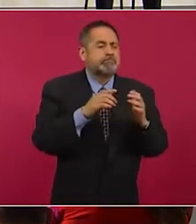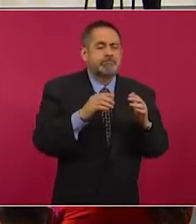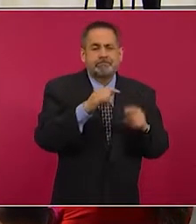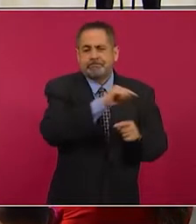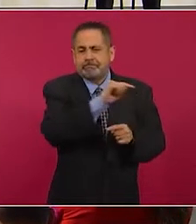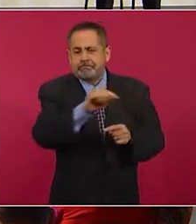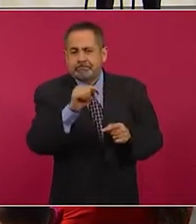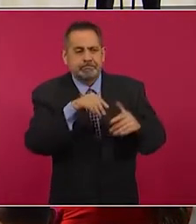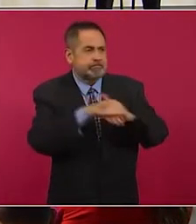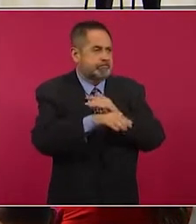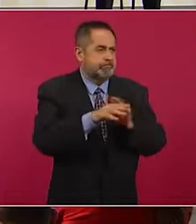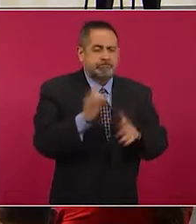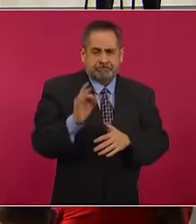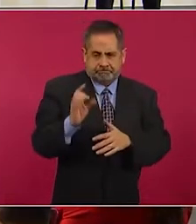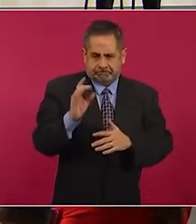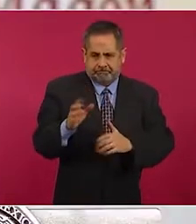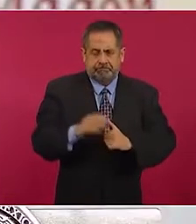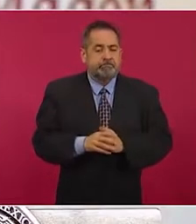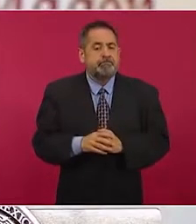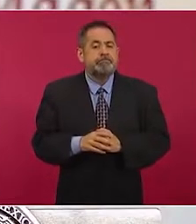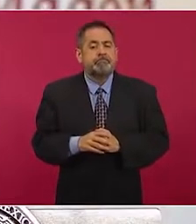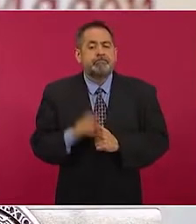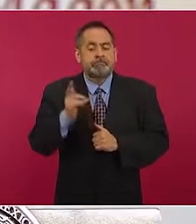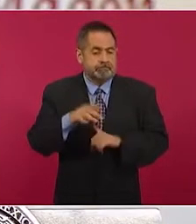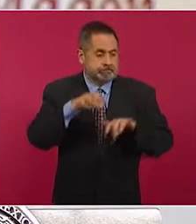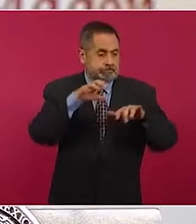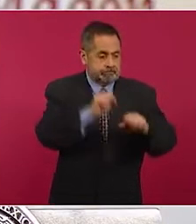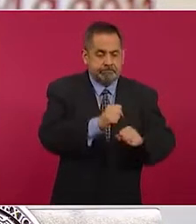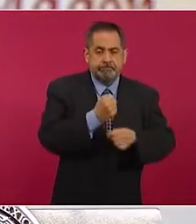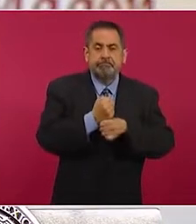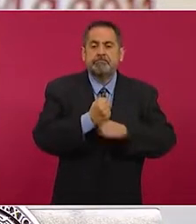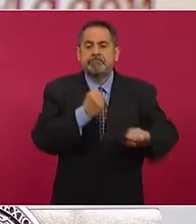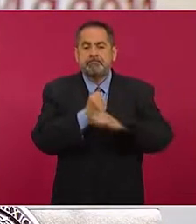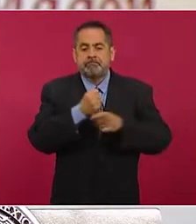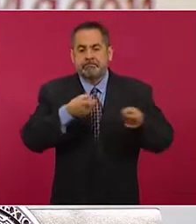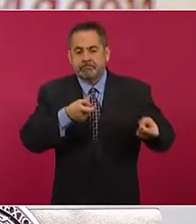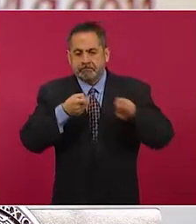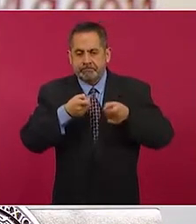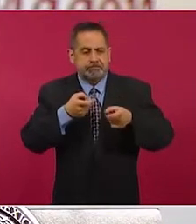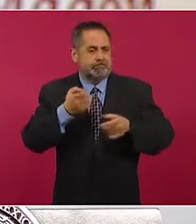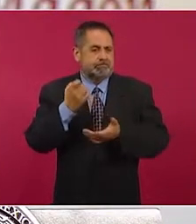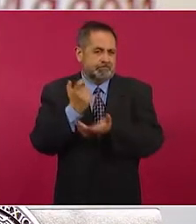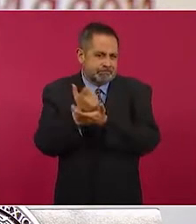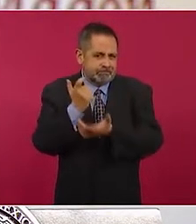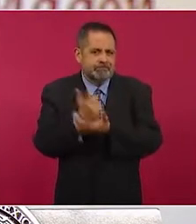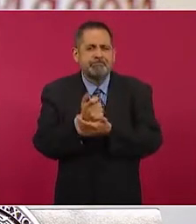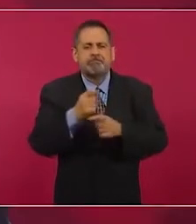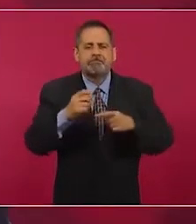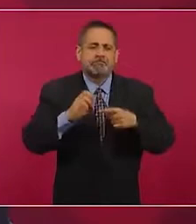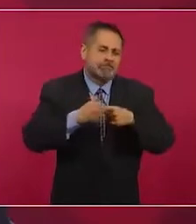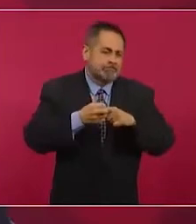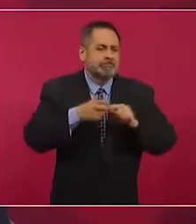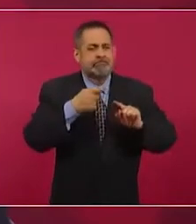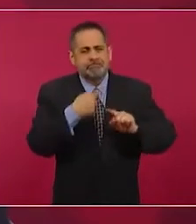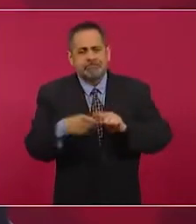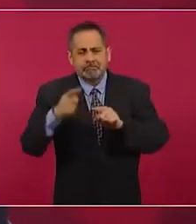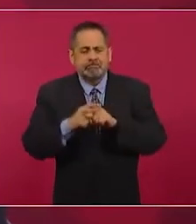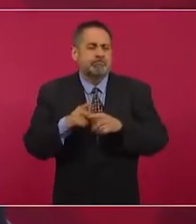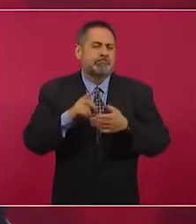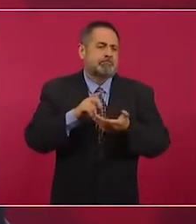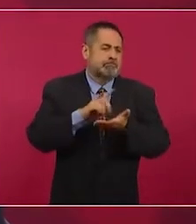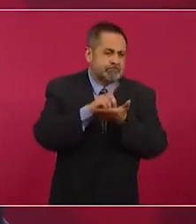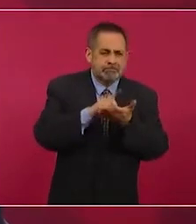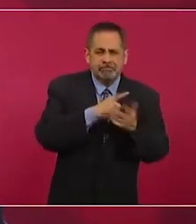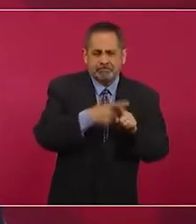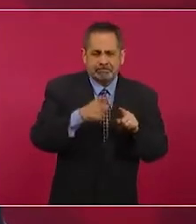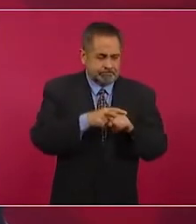propiedades. Se han asegurado armas, cartuchos, explosivos, drogas y elementos probatorios